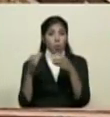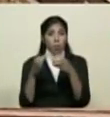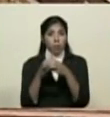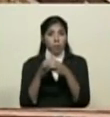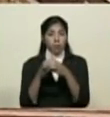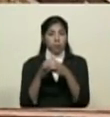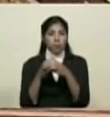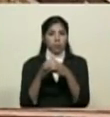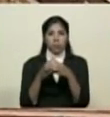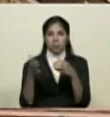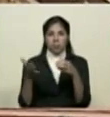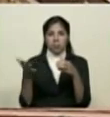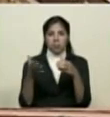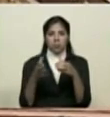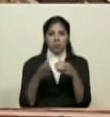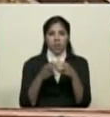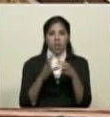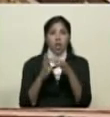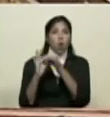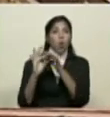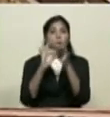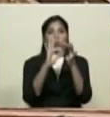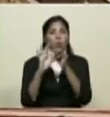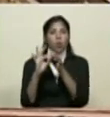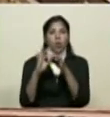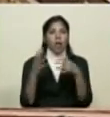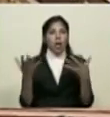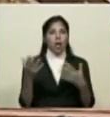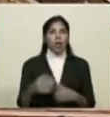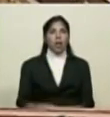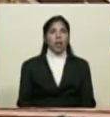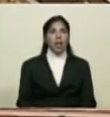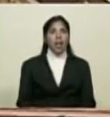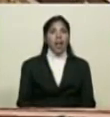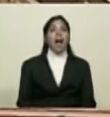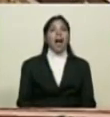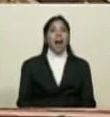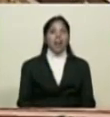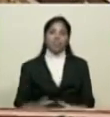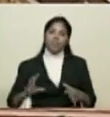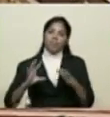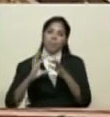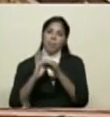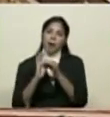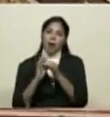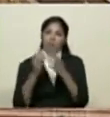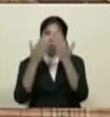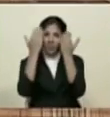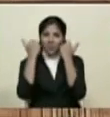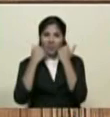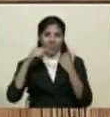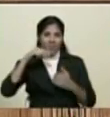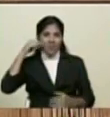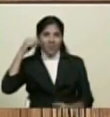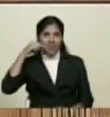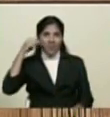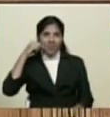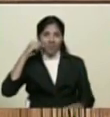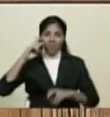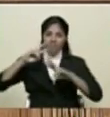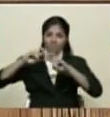estaba totalmente y directamente relacionado con la exfiscal y con el despacho de la exfiscal, porque están en las